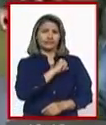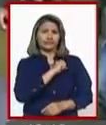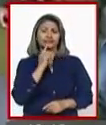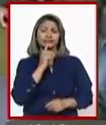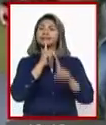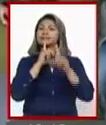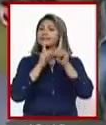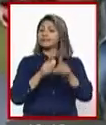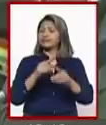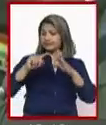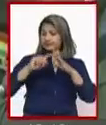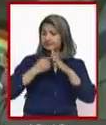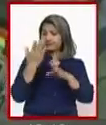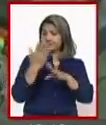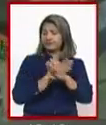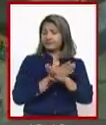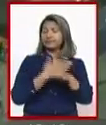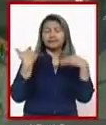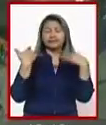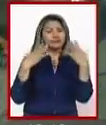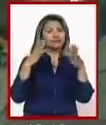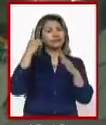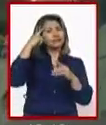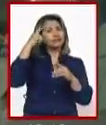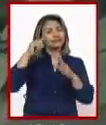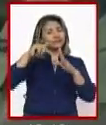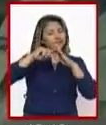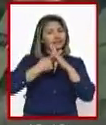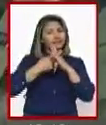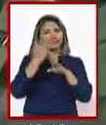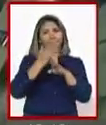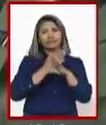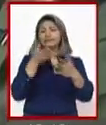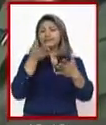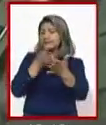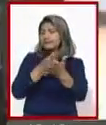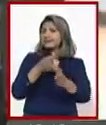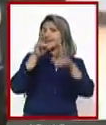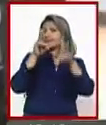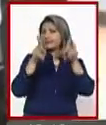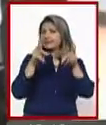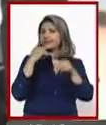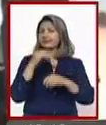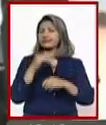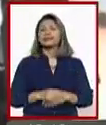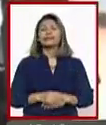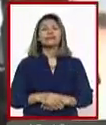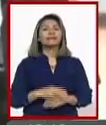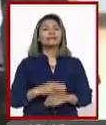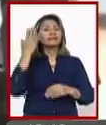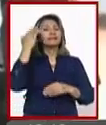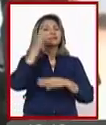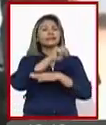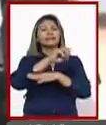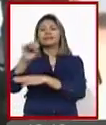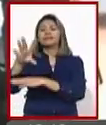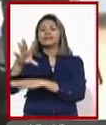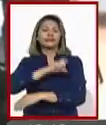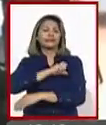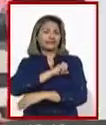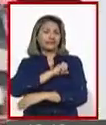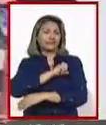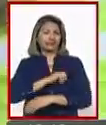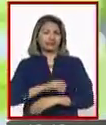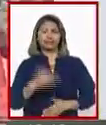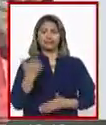la instrucción de que se inicien los procedimientos que correspondan para poder iniciar los procesos en contra de aquellas personas que se dedican a difamar a efectivos. Esto en el